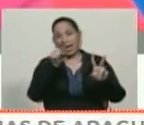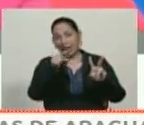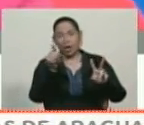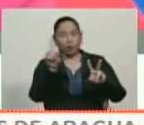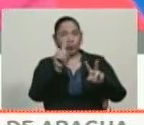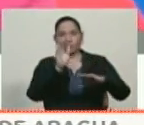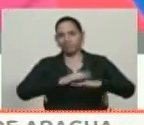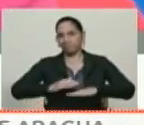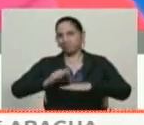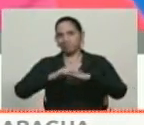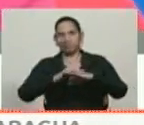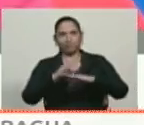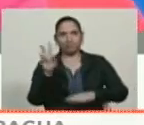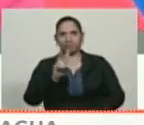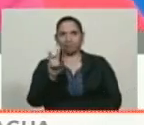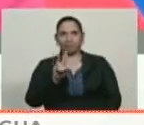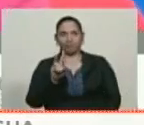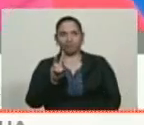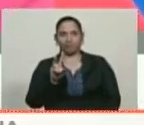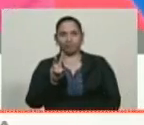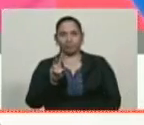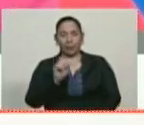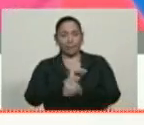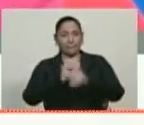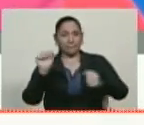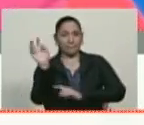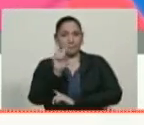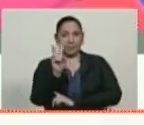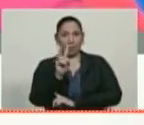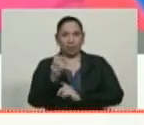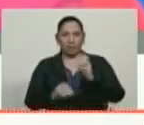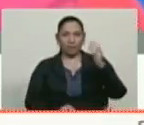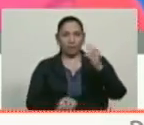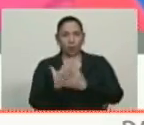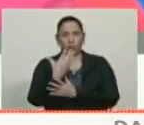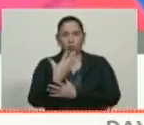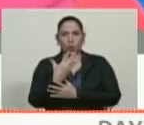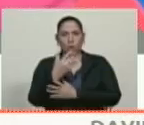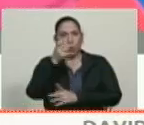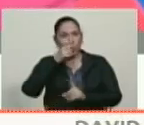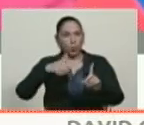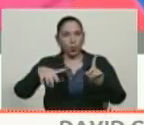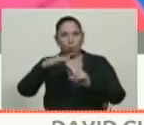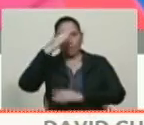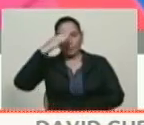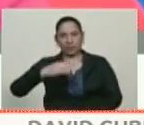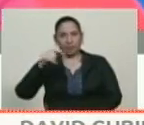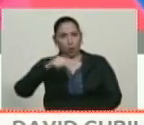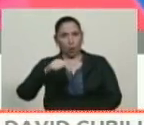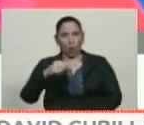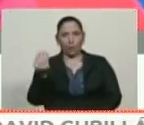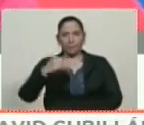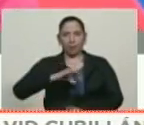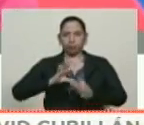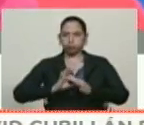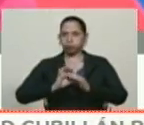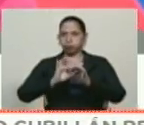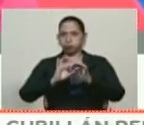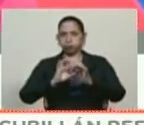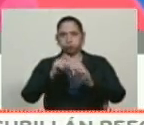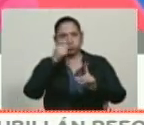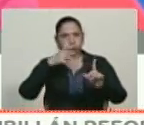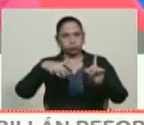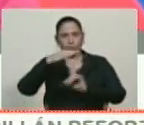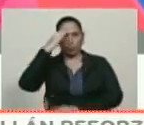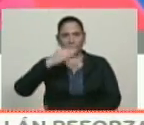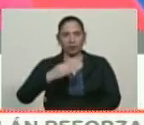porque, mire, la independencia en Venezuela se fundó en unión cívico-militar, y hoy está más vigente que nunca la unión